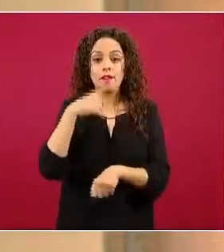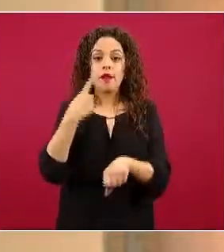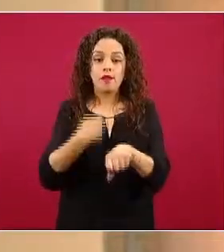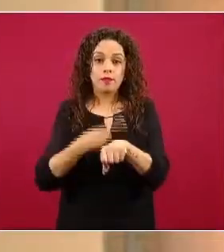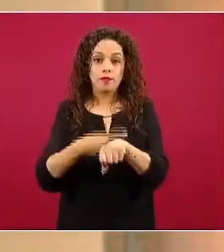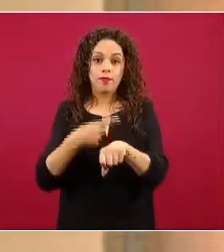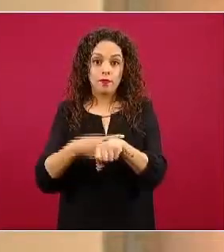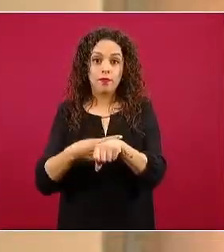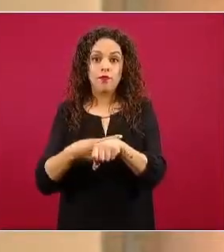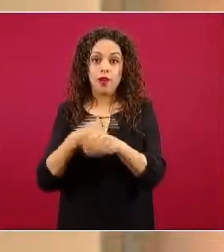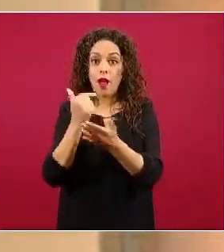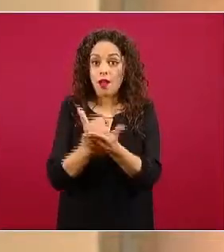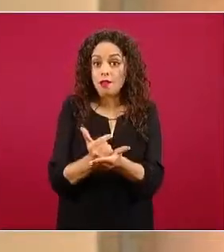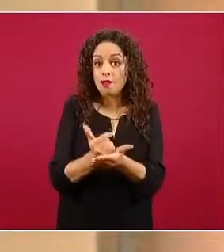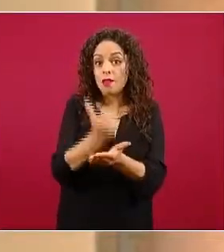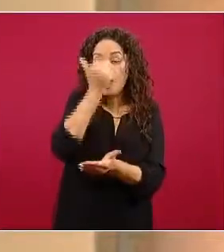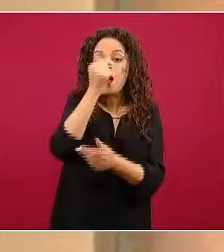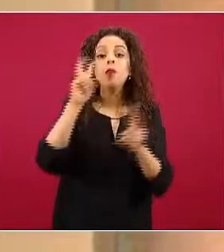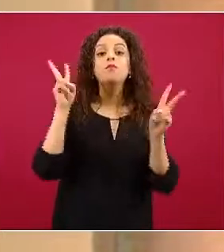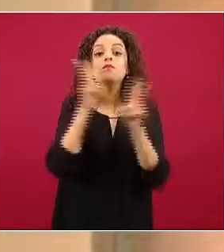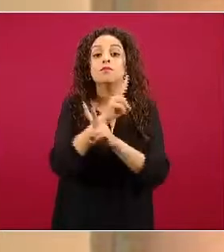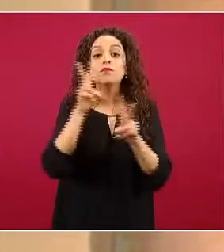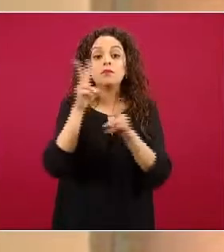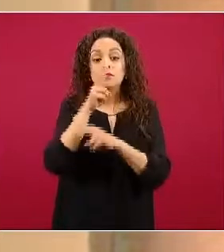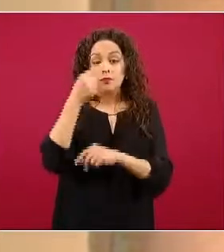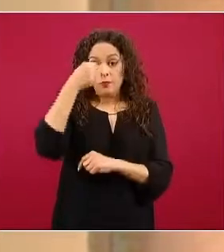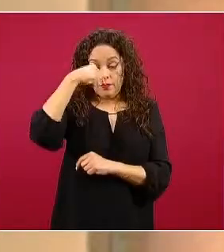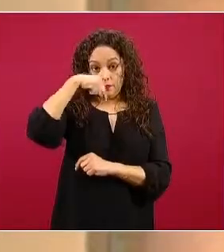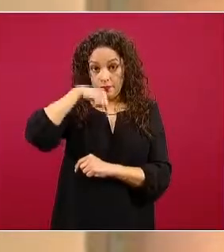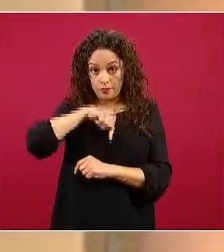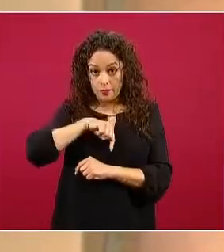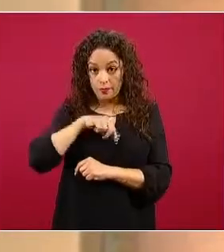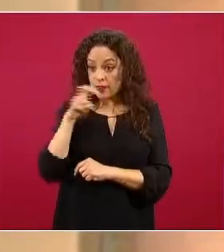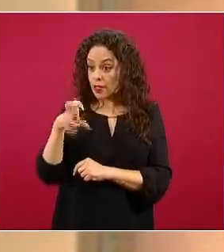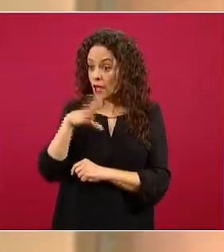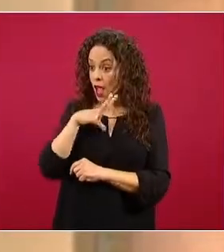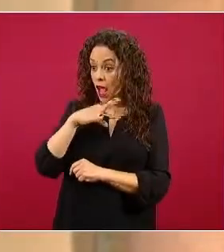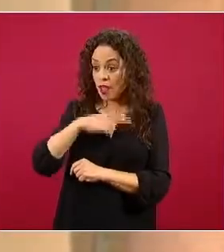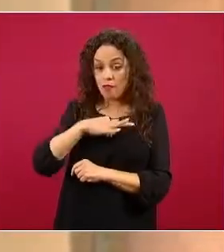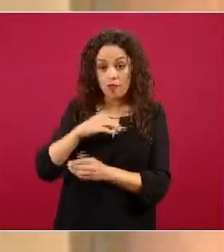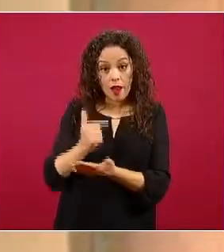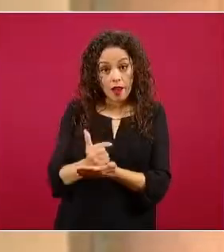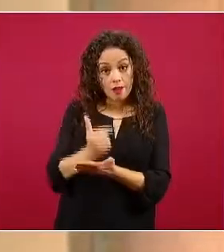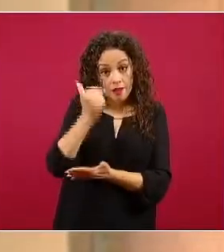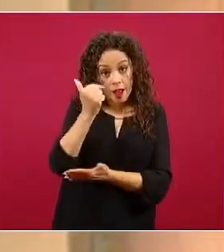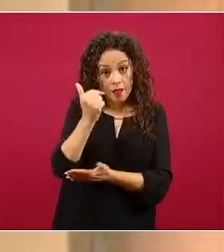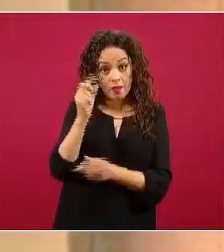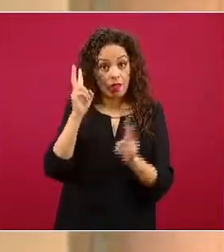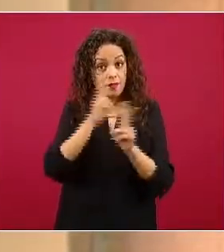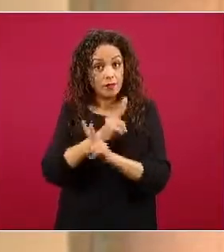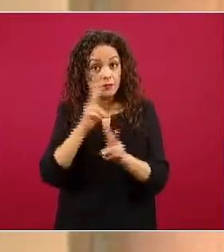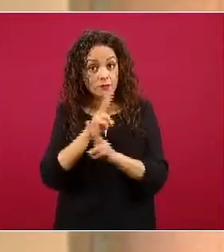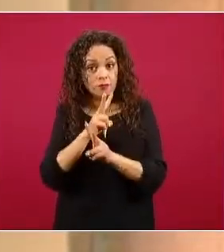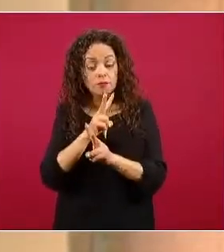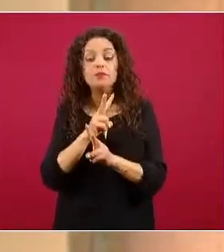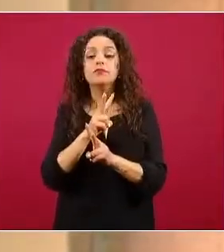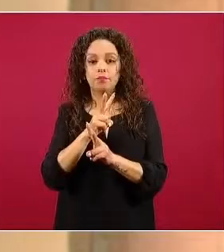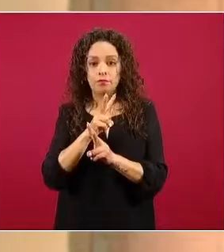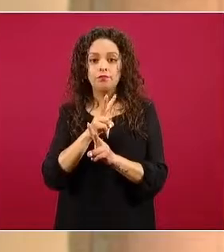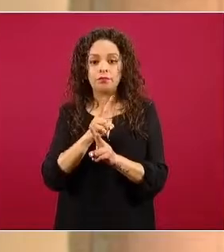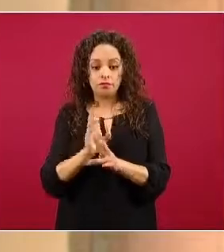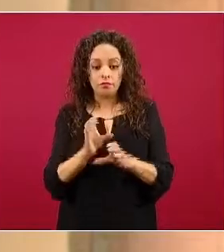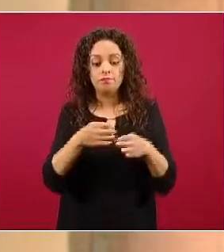aguda grave. De estas personas que tienen una infección respiratoria aguda grave, una proporción va